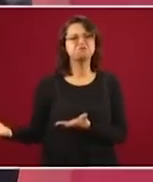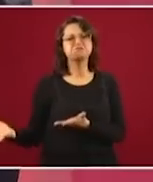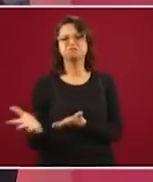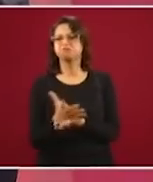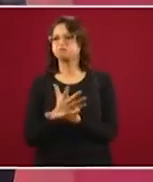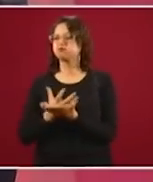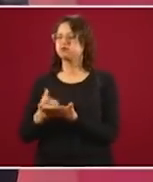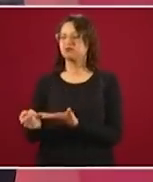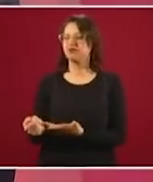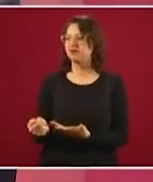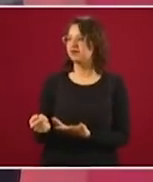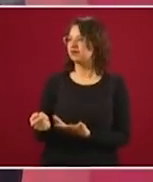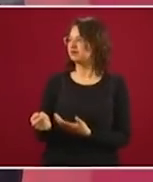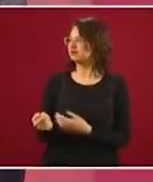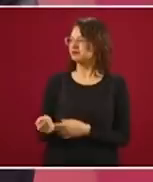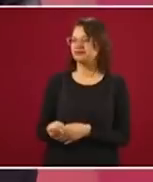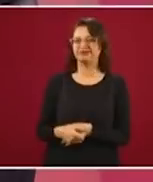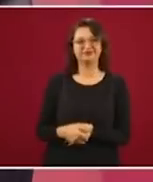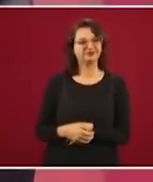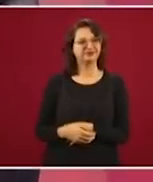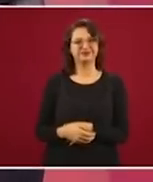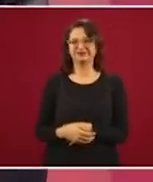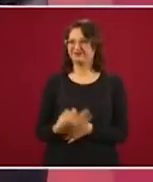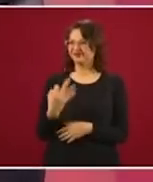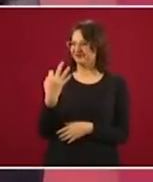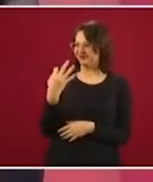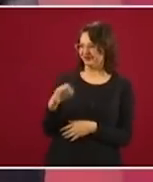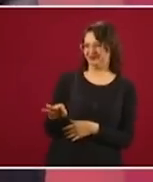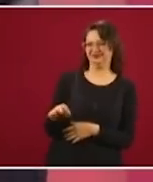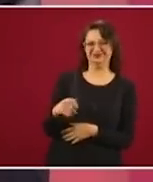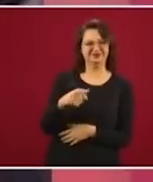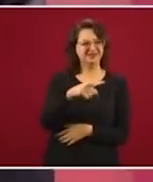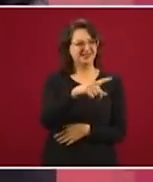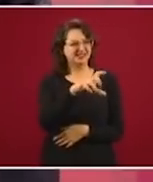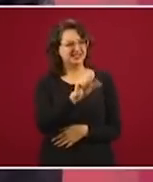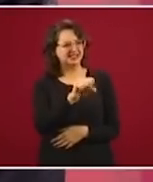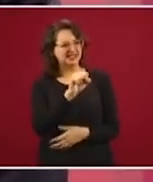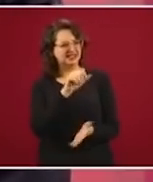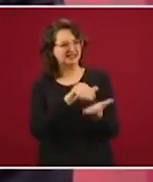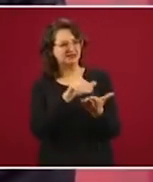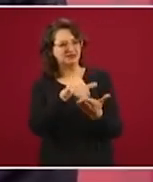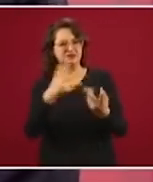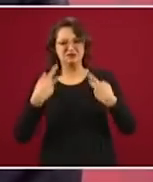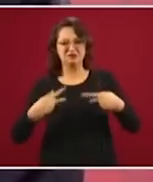en un país con 60 millones de pobres.